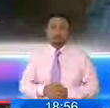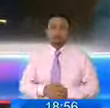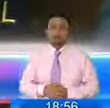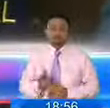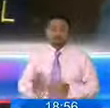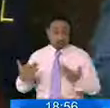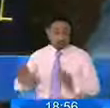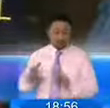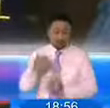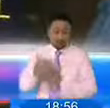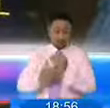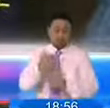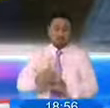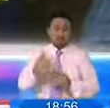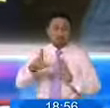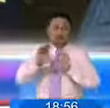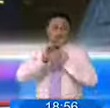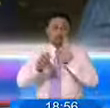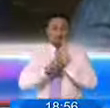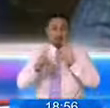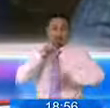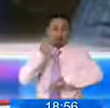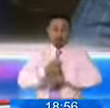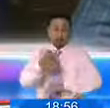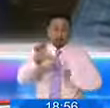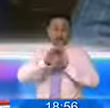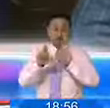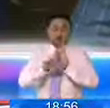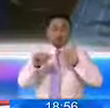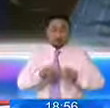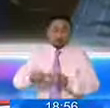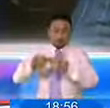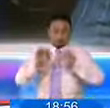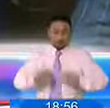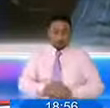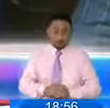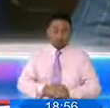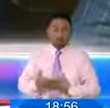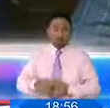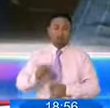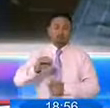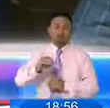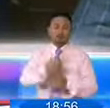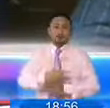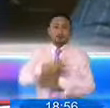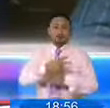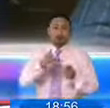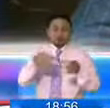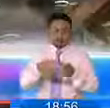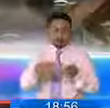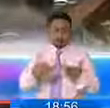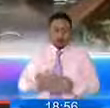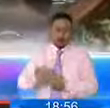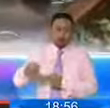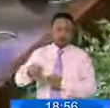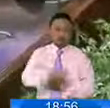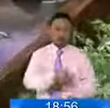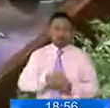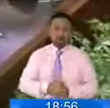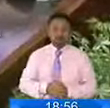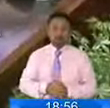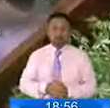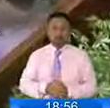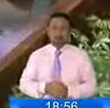que corresponde conforme a la Constitución y el Código de la Democracia y será puesto en conocimiento del Pleno de este Consejo. Pesantes explicó